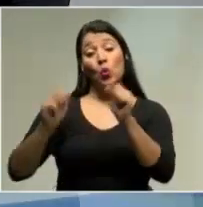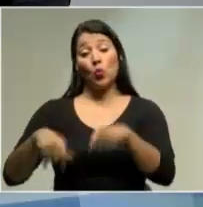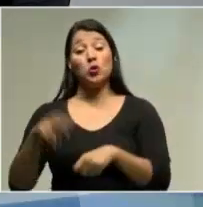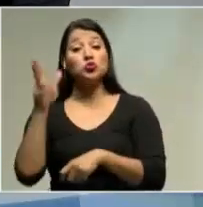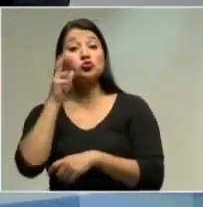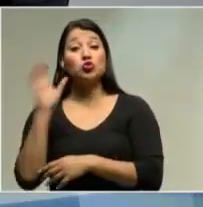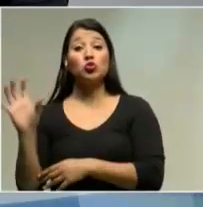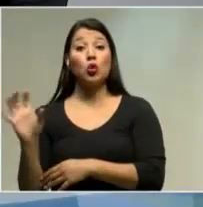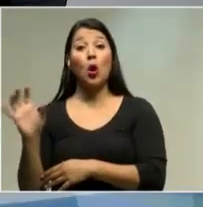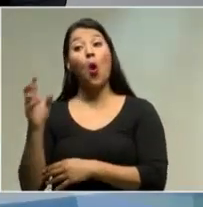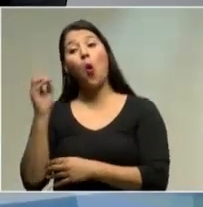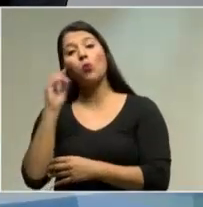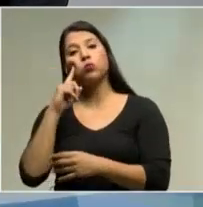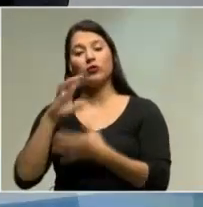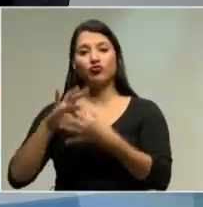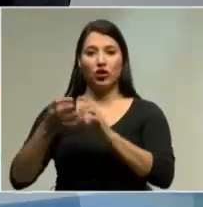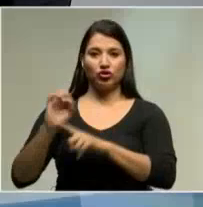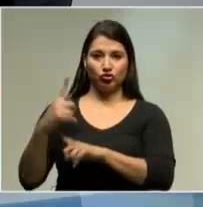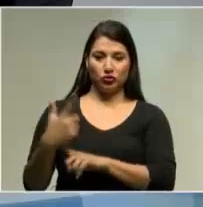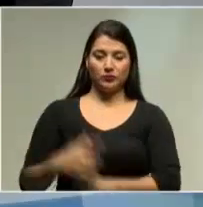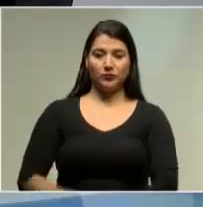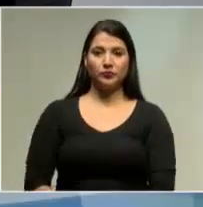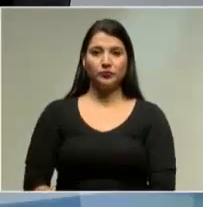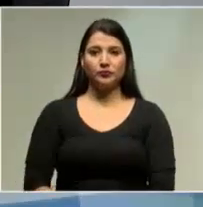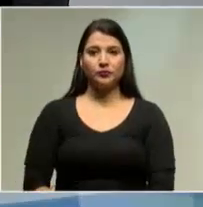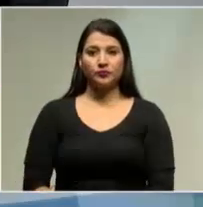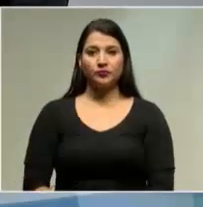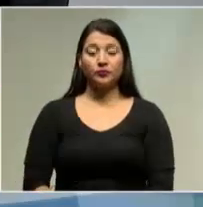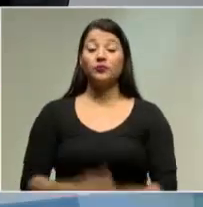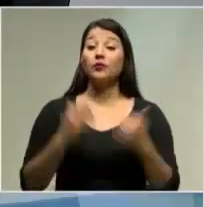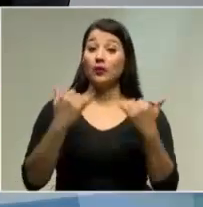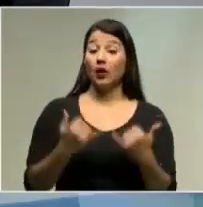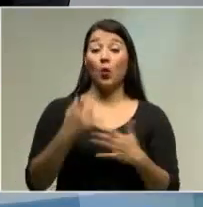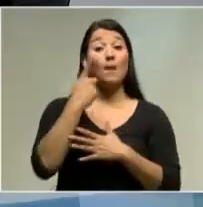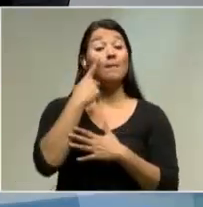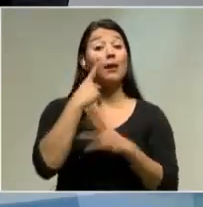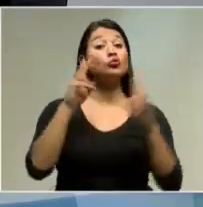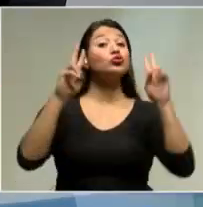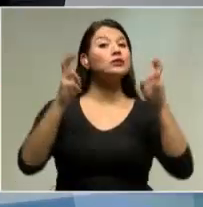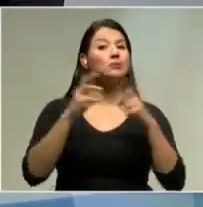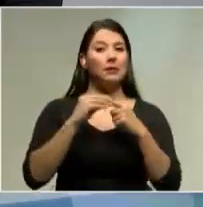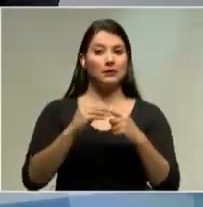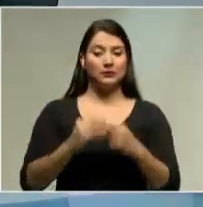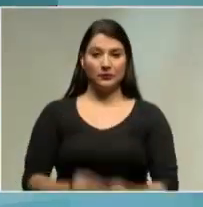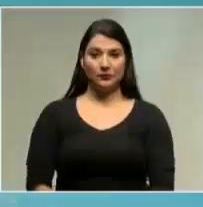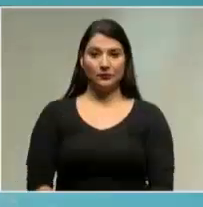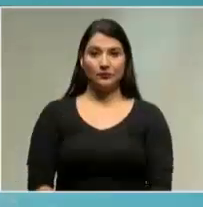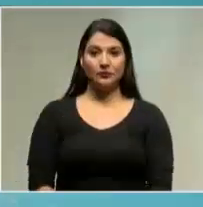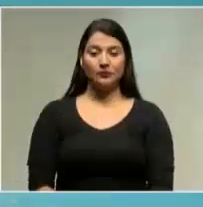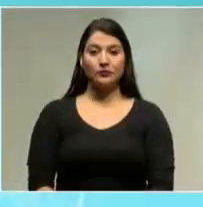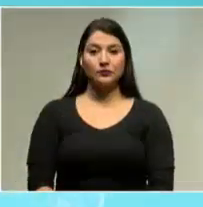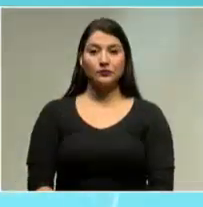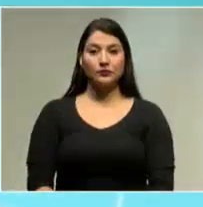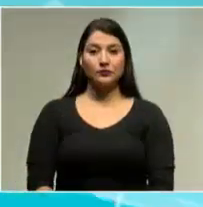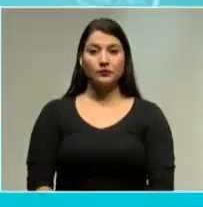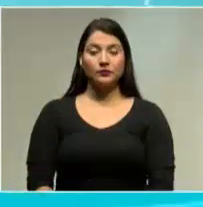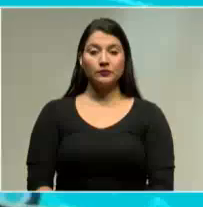alternativas para informarse con nuestra edición estelar. Vamos de inmediato a nuestros titulares.